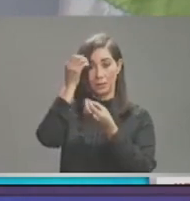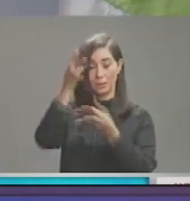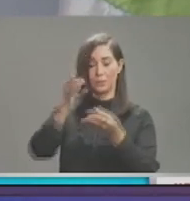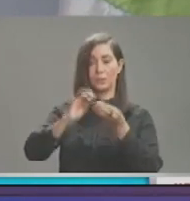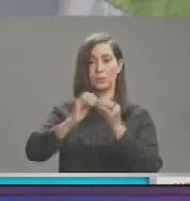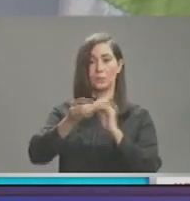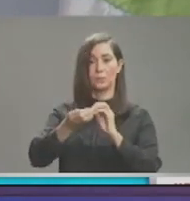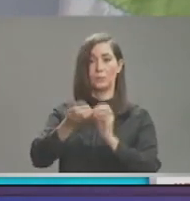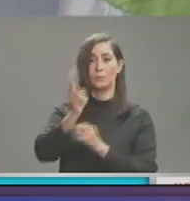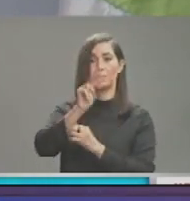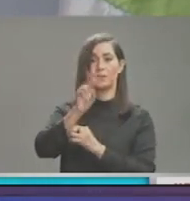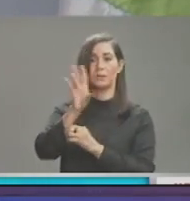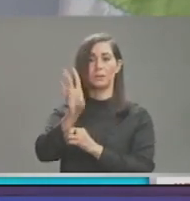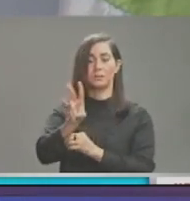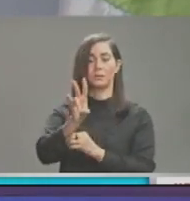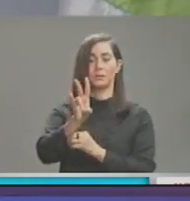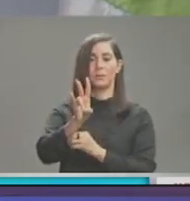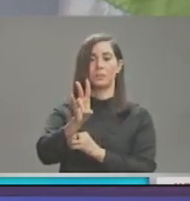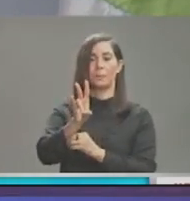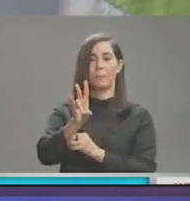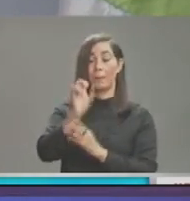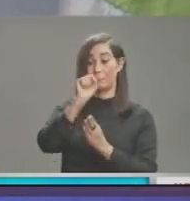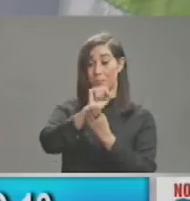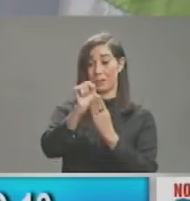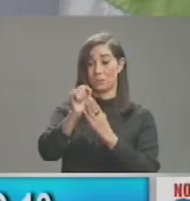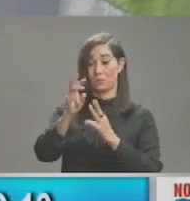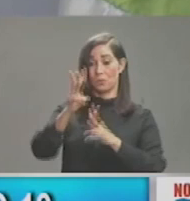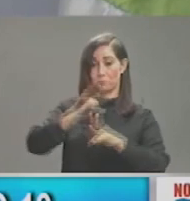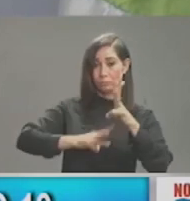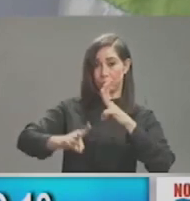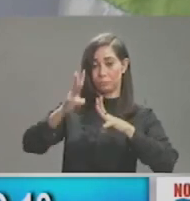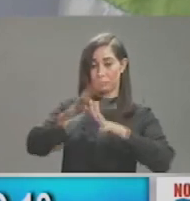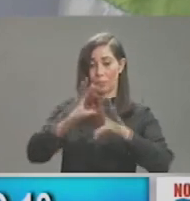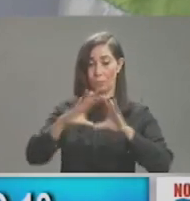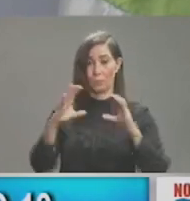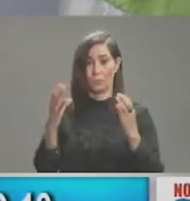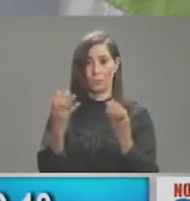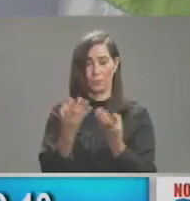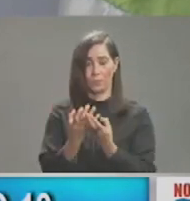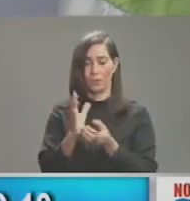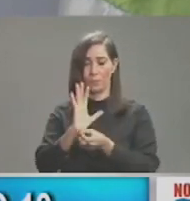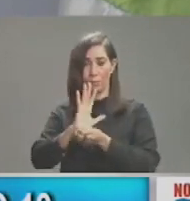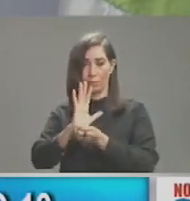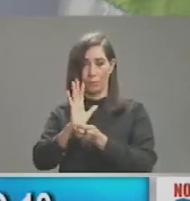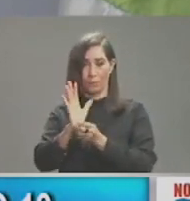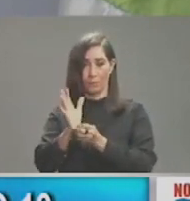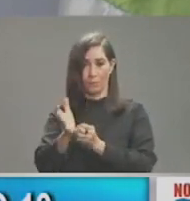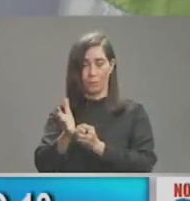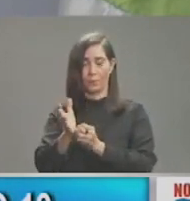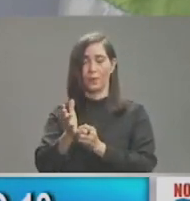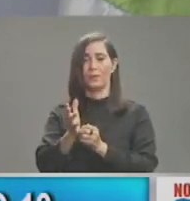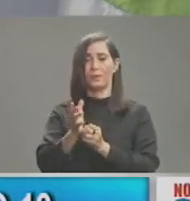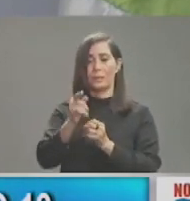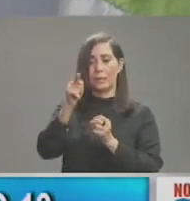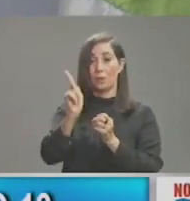número 27. La situación global del COVID-19